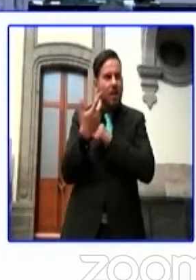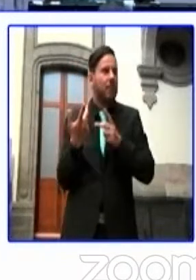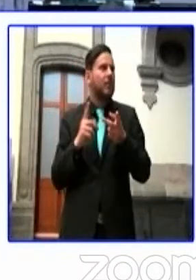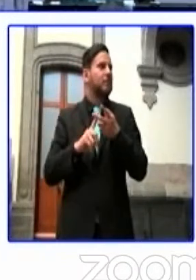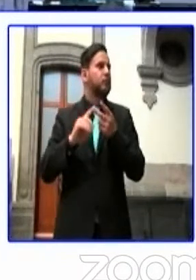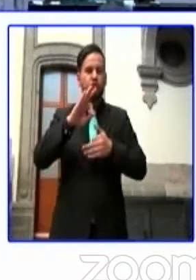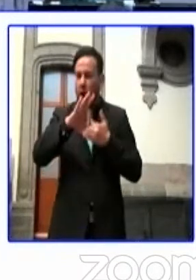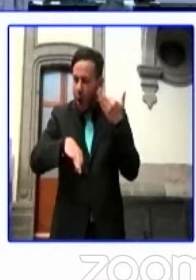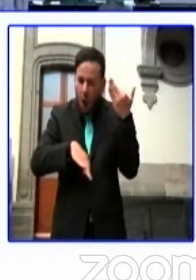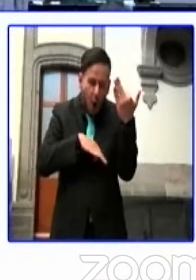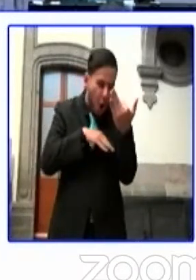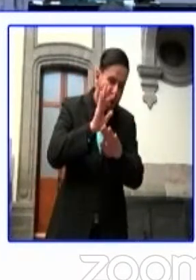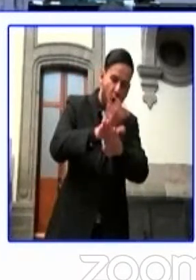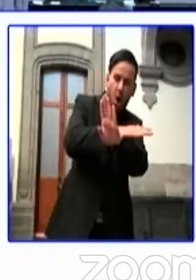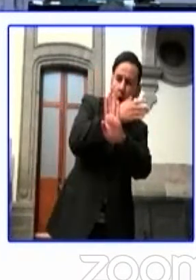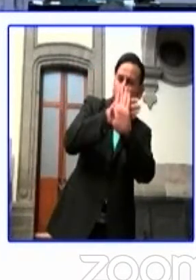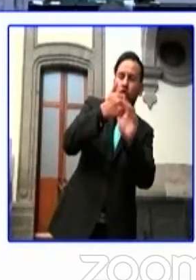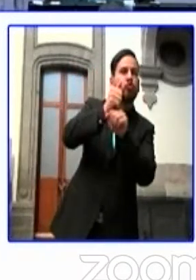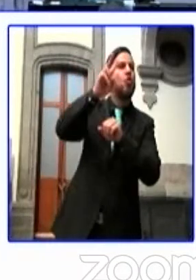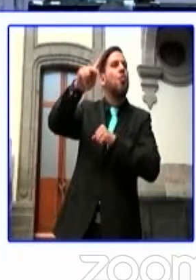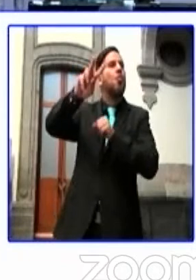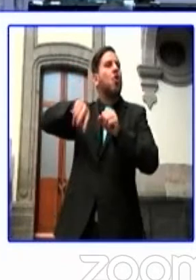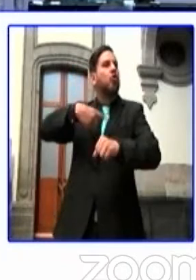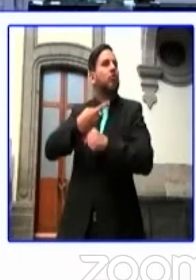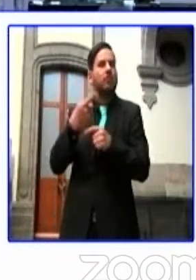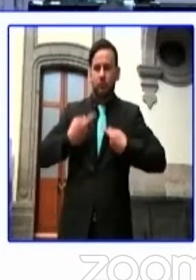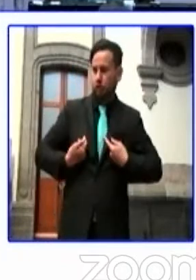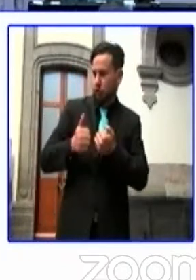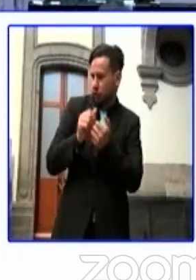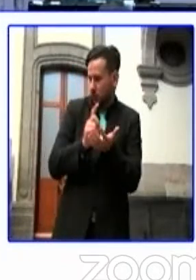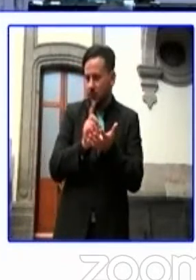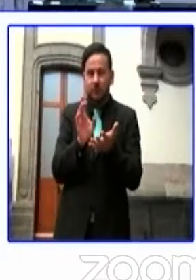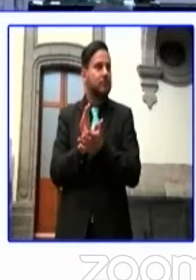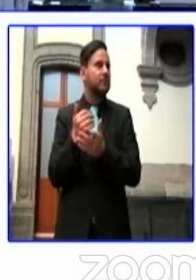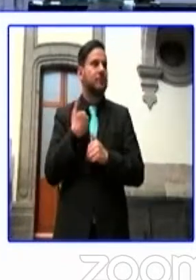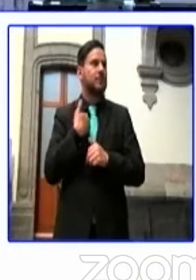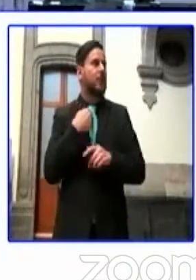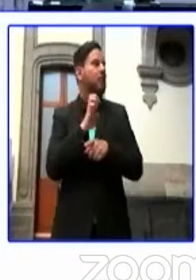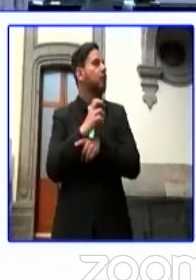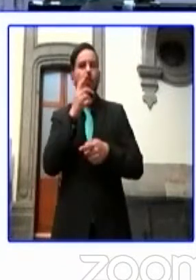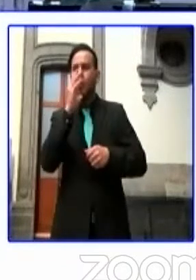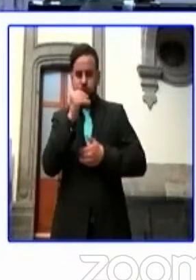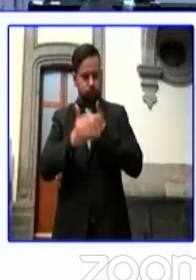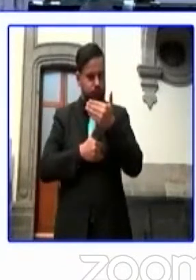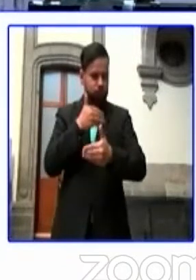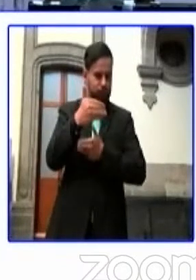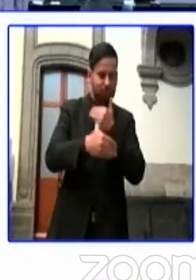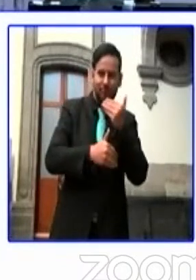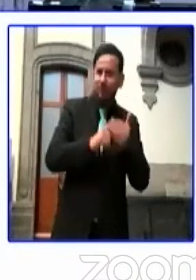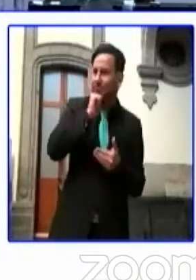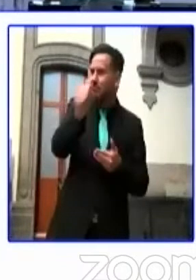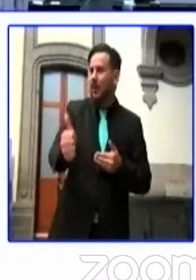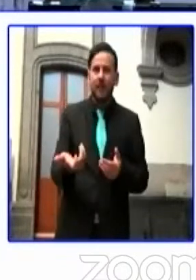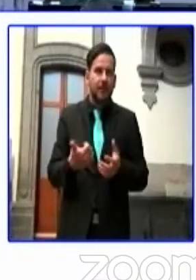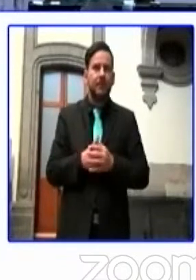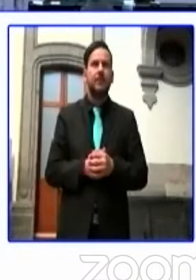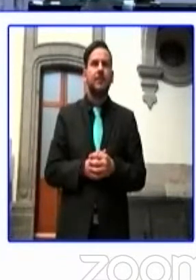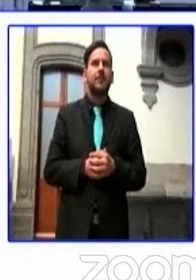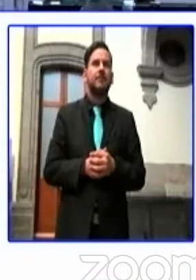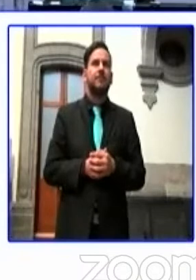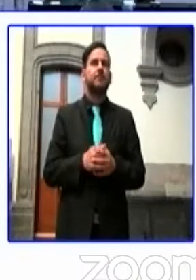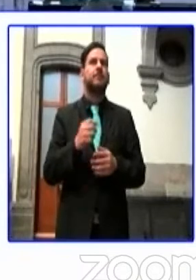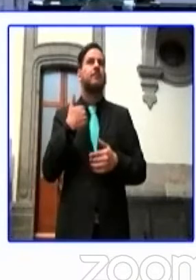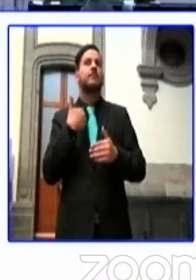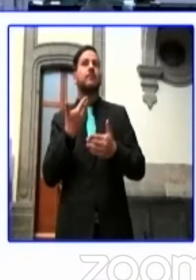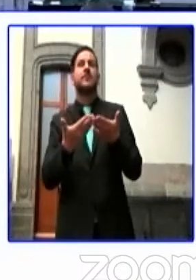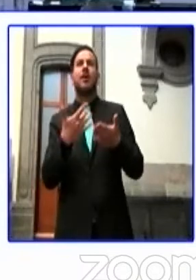todo lo que va en contra de la voluntad de las personas con discapacidad, no vamos a poder avanzar en esto. Entonces, todo lo que tiene que ver con